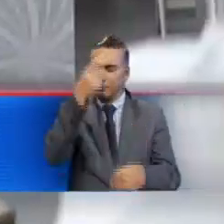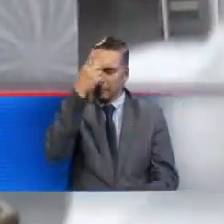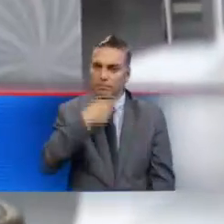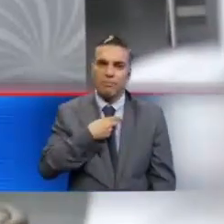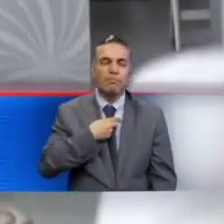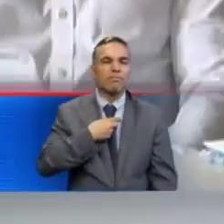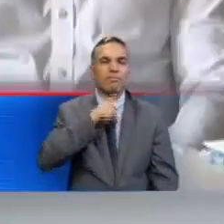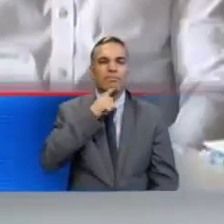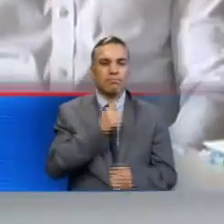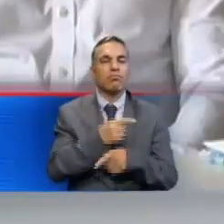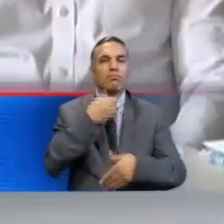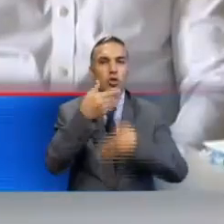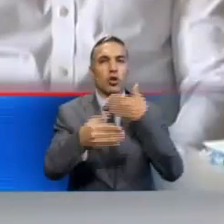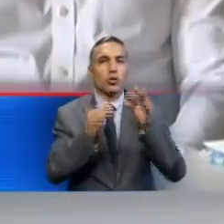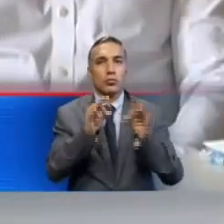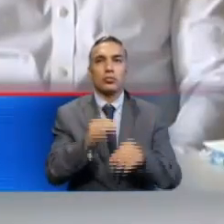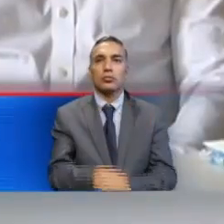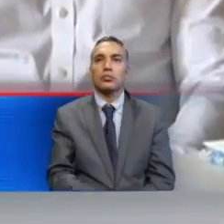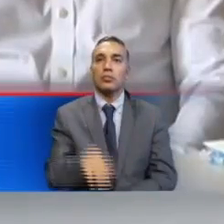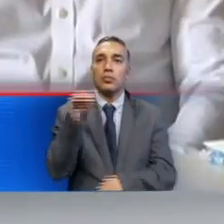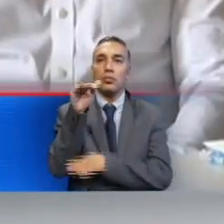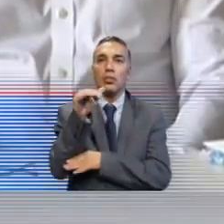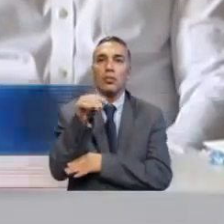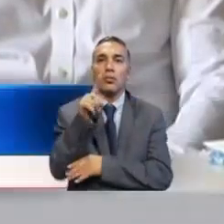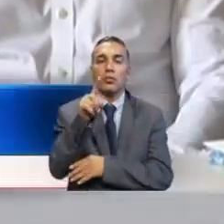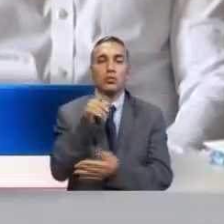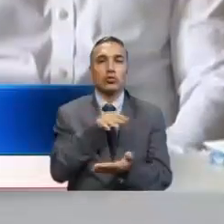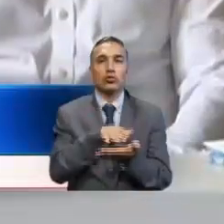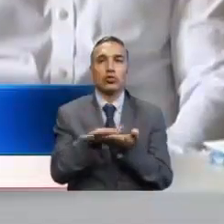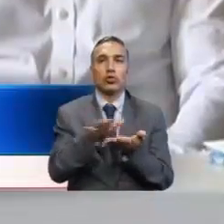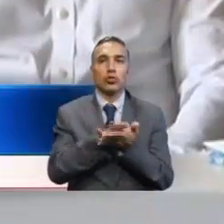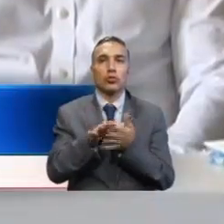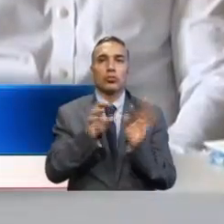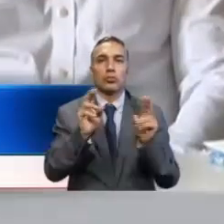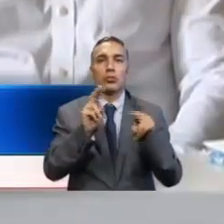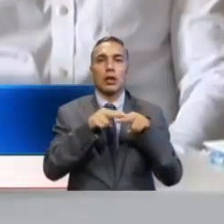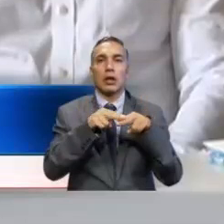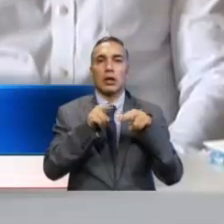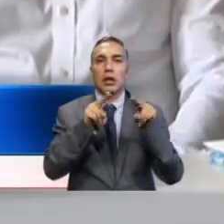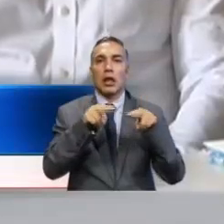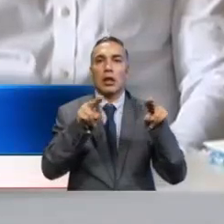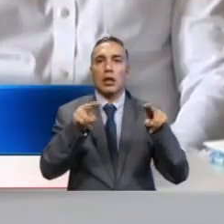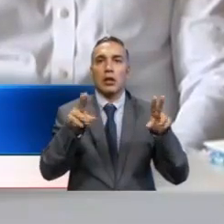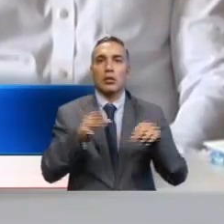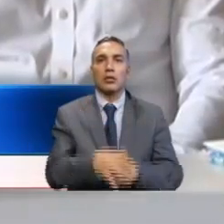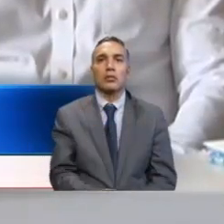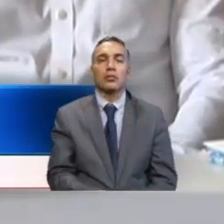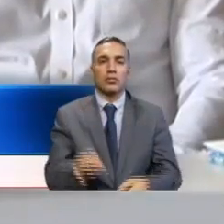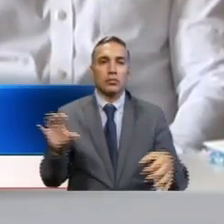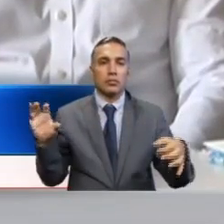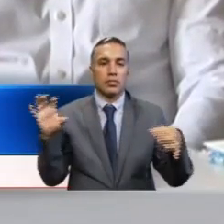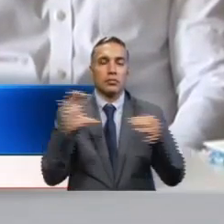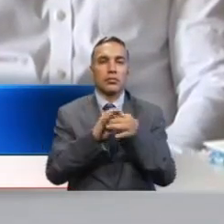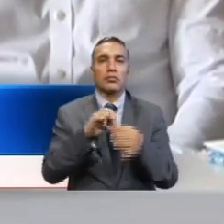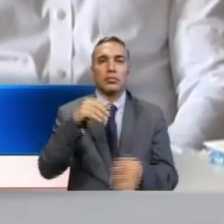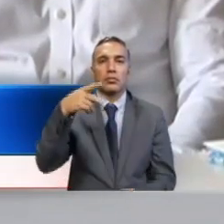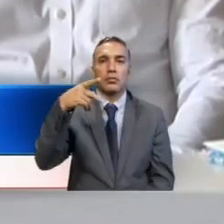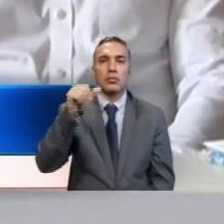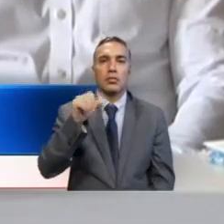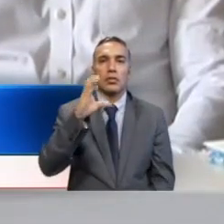en este proceso. El Ecuador es un socio natural de la Alianza del